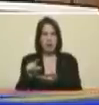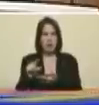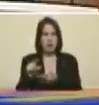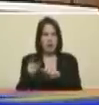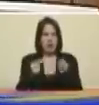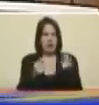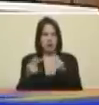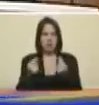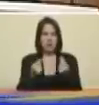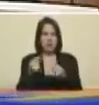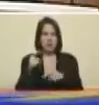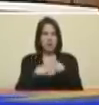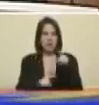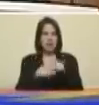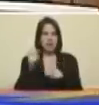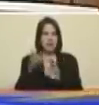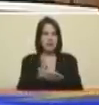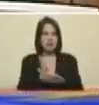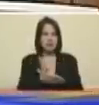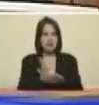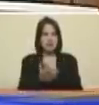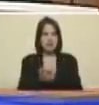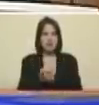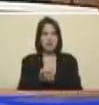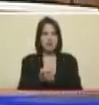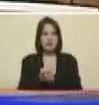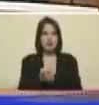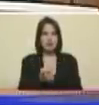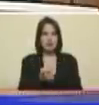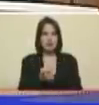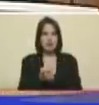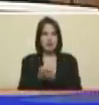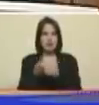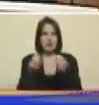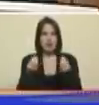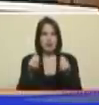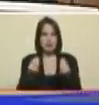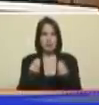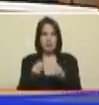le irá mal. Es el concepto del propio Alí.